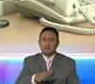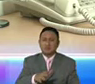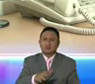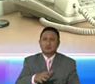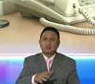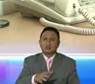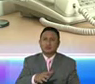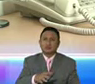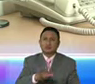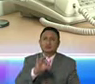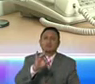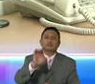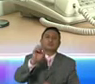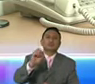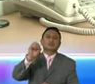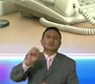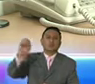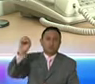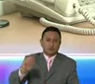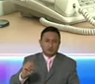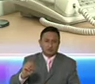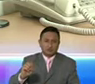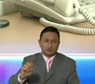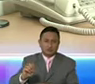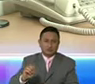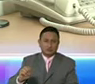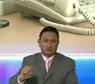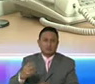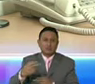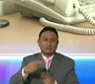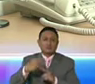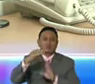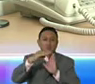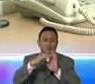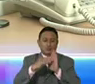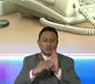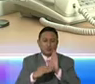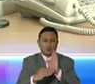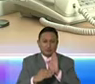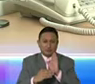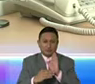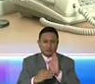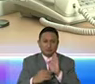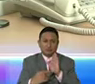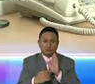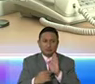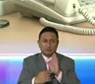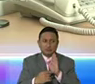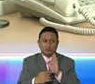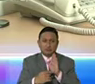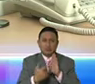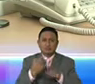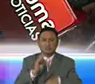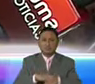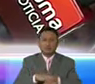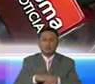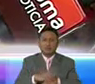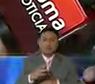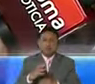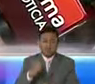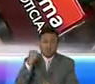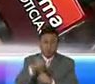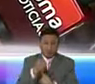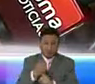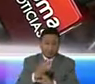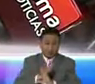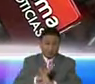aproximadamente entre el 80% de los del listado que nosotros tenemos estarían por ataque y resistencia. Son temas que